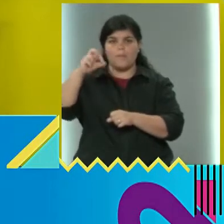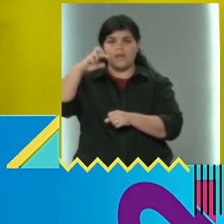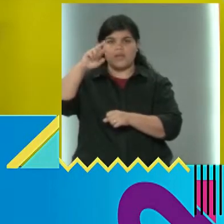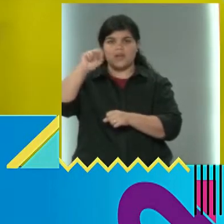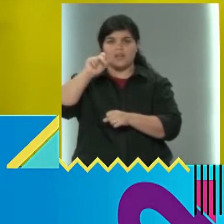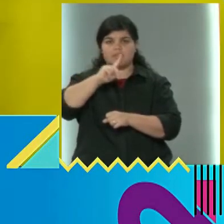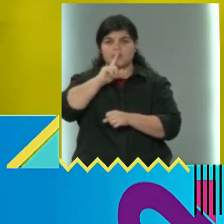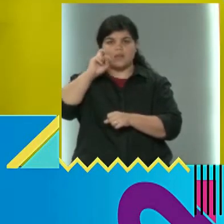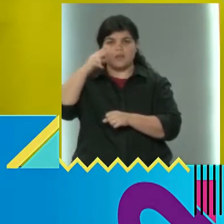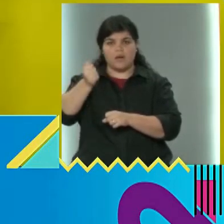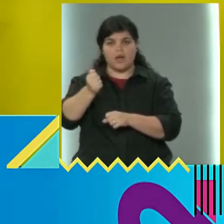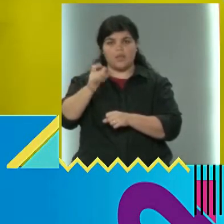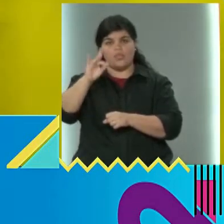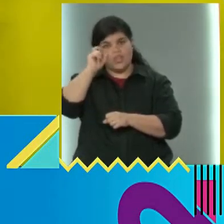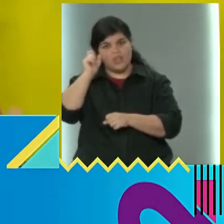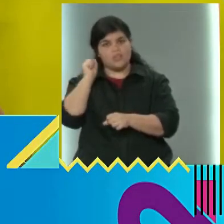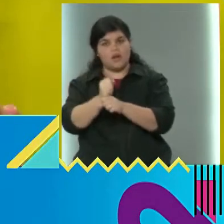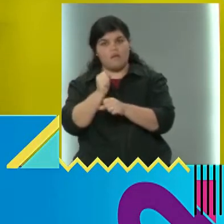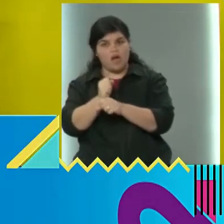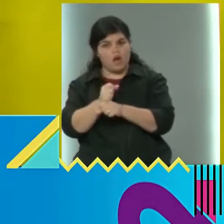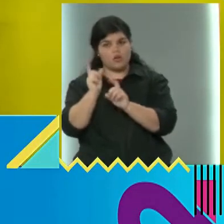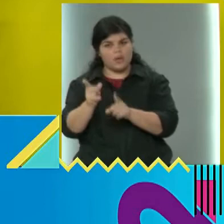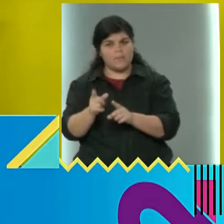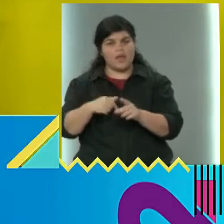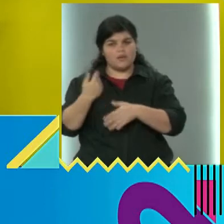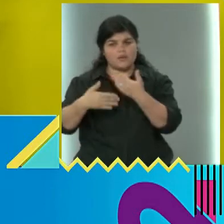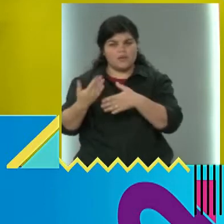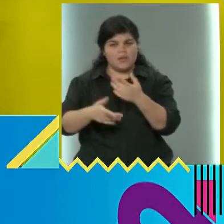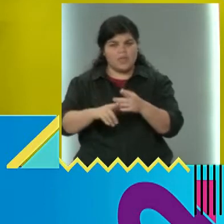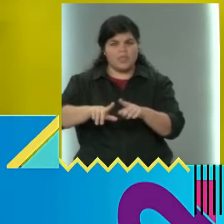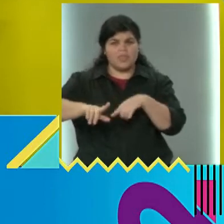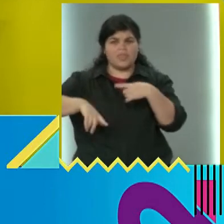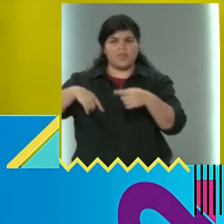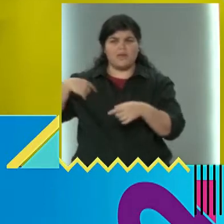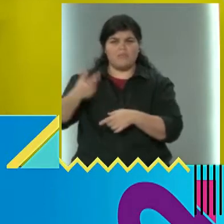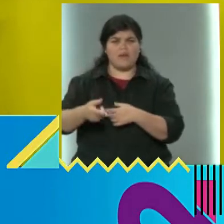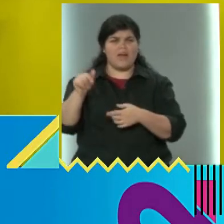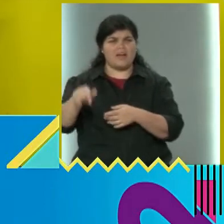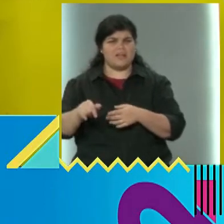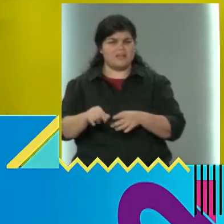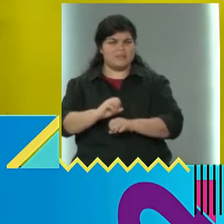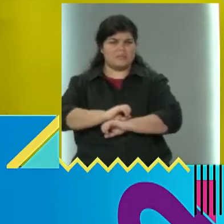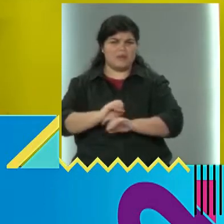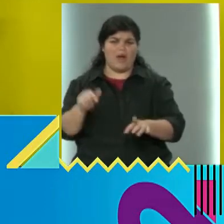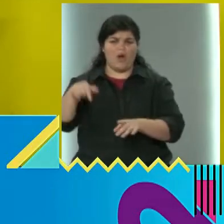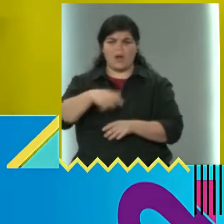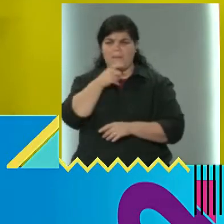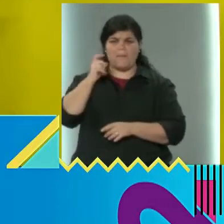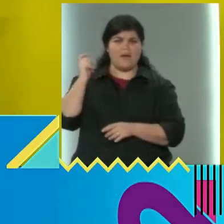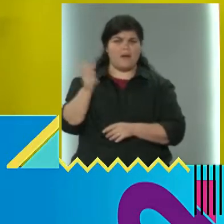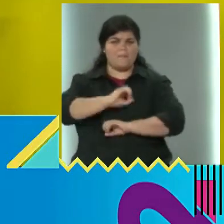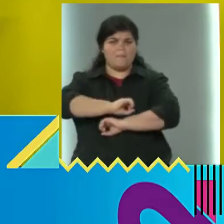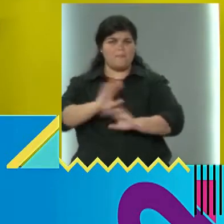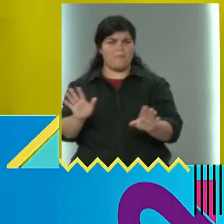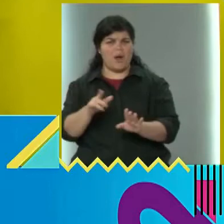sistema tan perfecto que lamentablemente por distintas situaciones ha sido manoseado y maltratado y hoy es